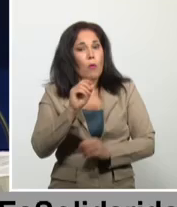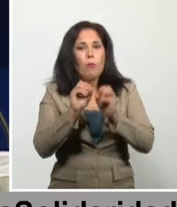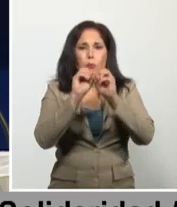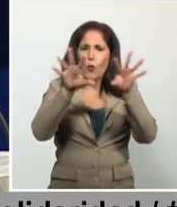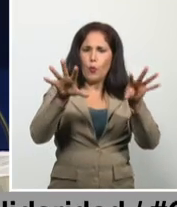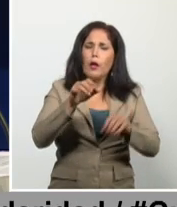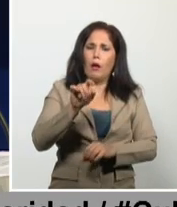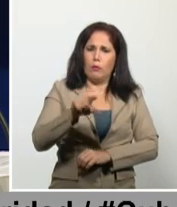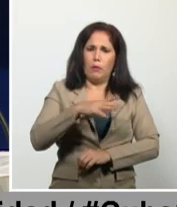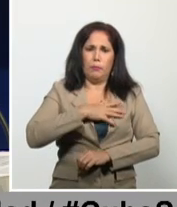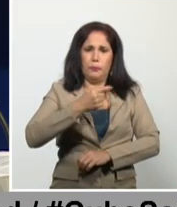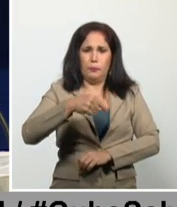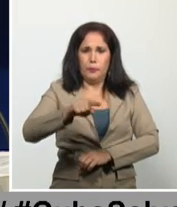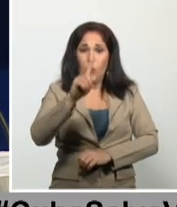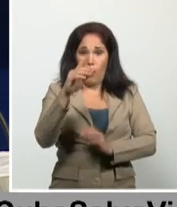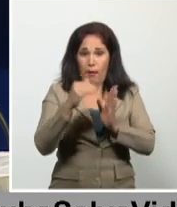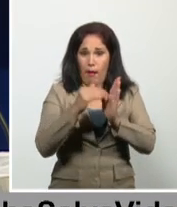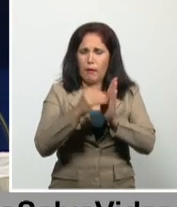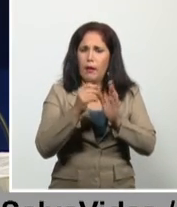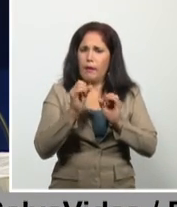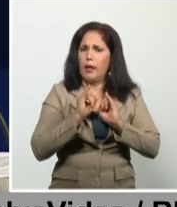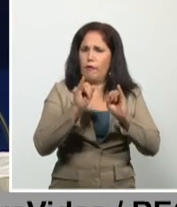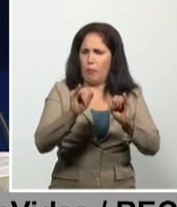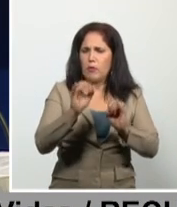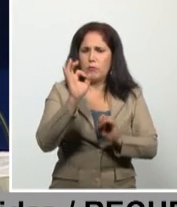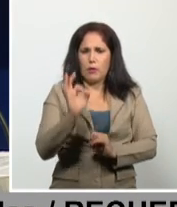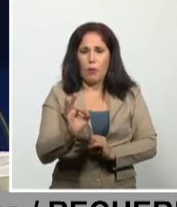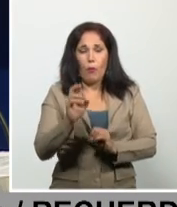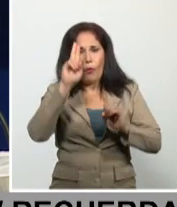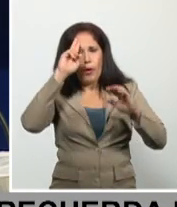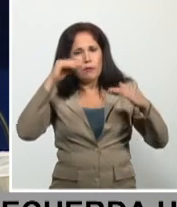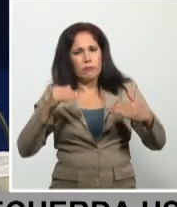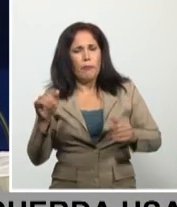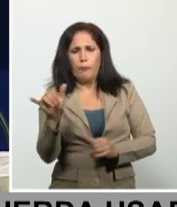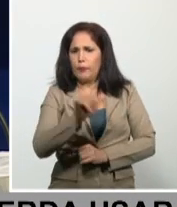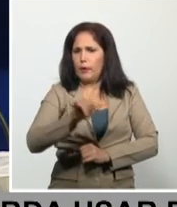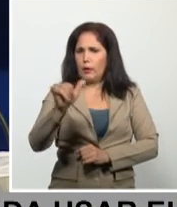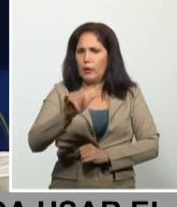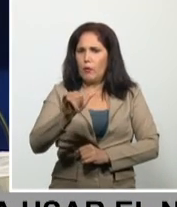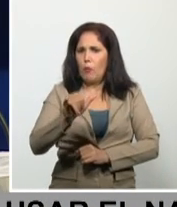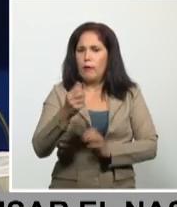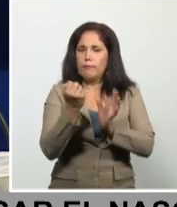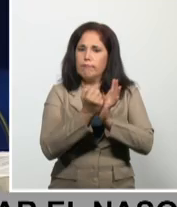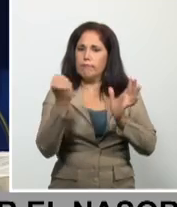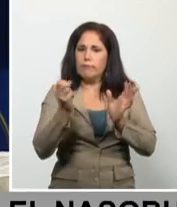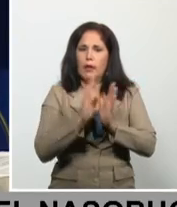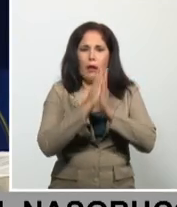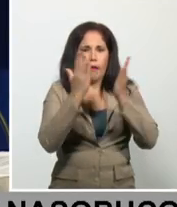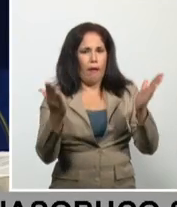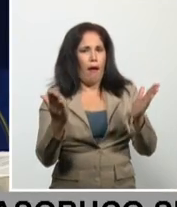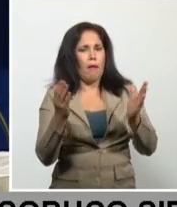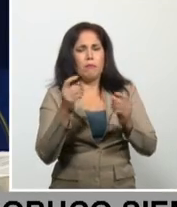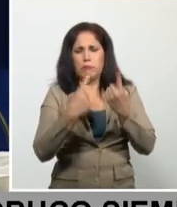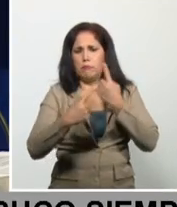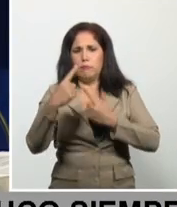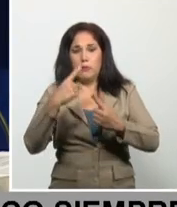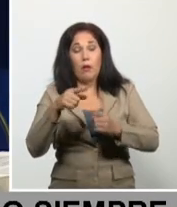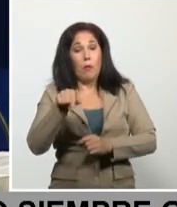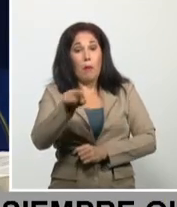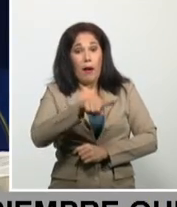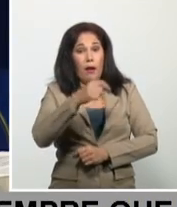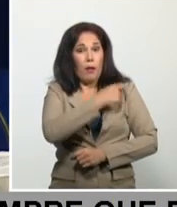través de los canales oficiales del Ministerio de Salud Pública y los medios oficiales de comunicación de Cuba, de forma tal